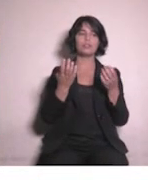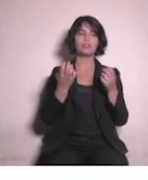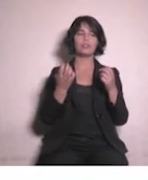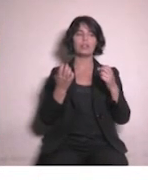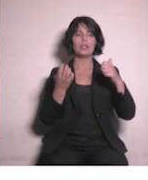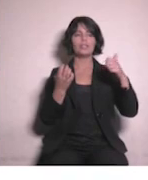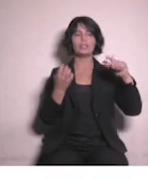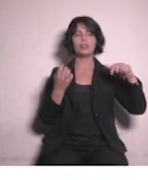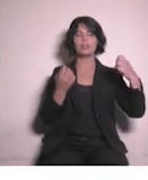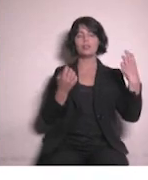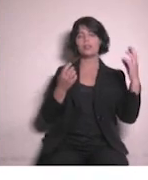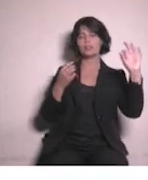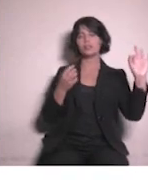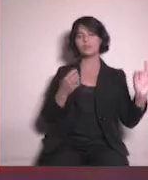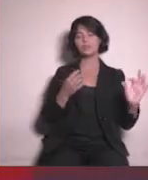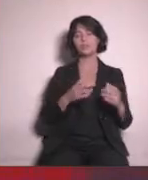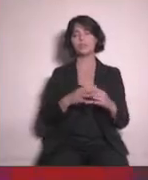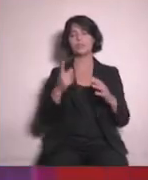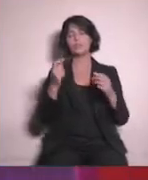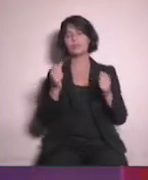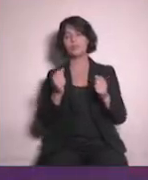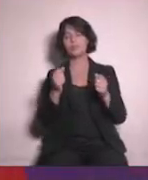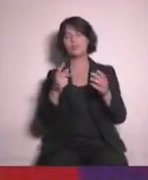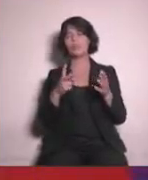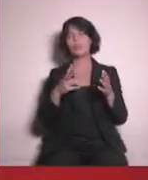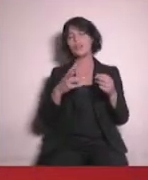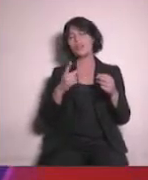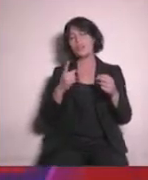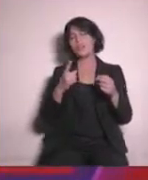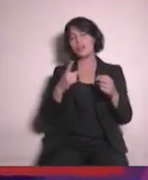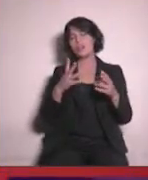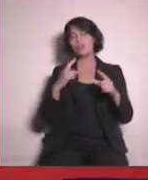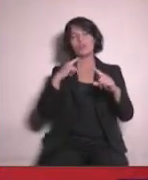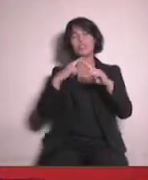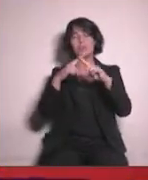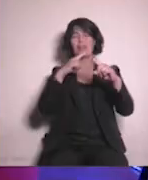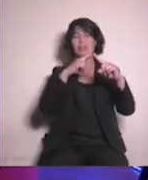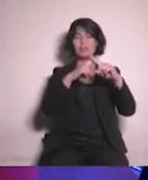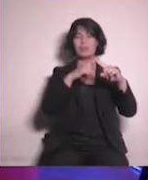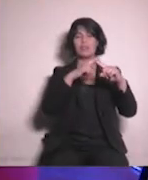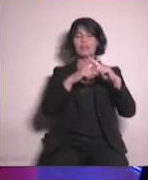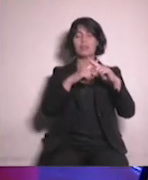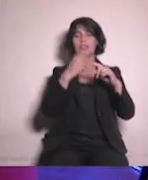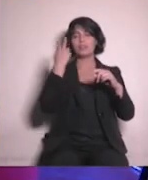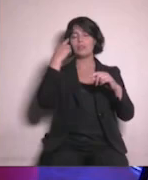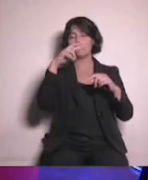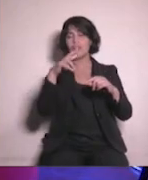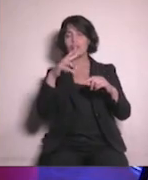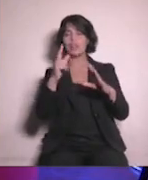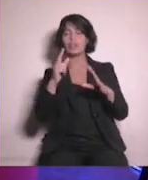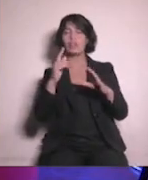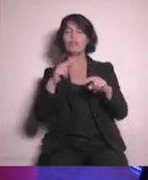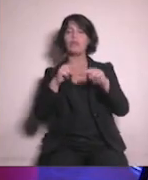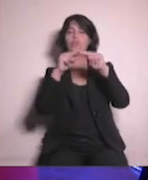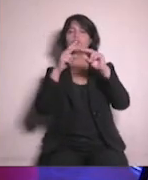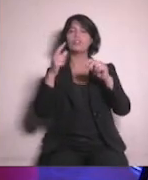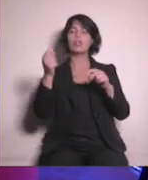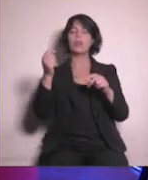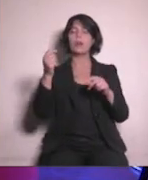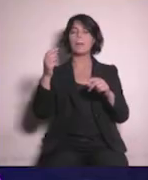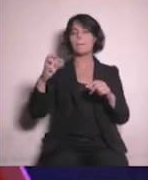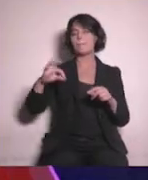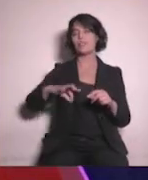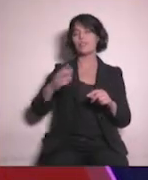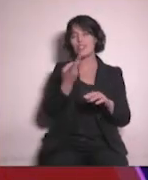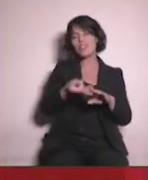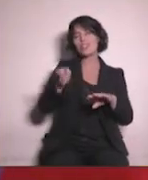del tiempo eso se multiplica y se multiplica y hace que el fondo de pensiones sea el doble que haber